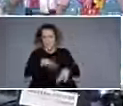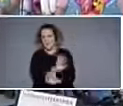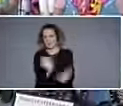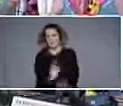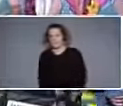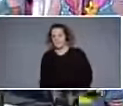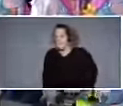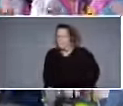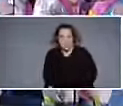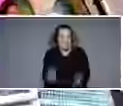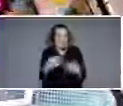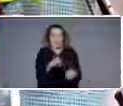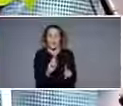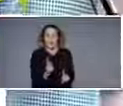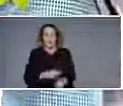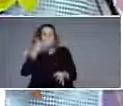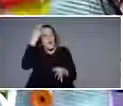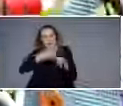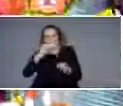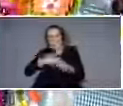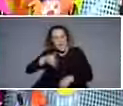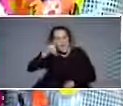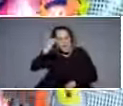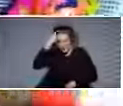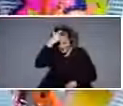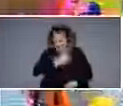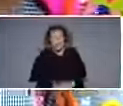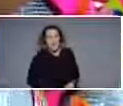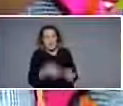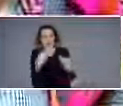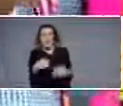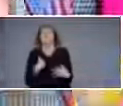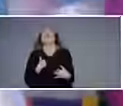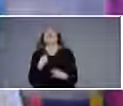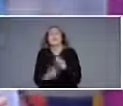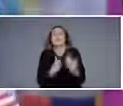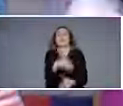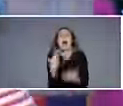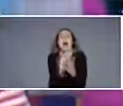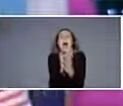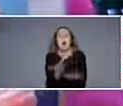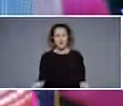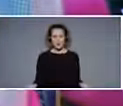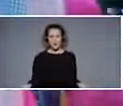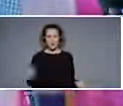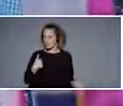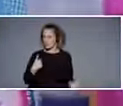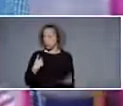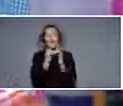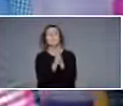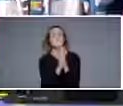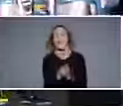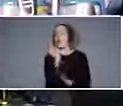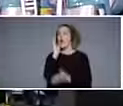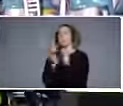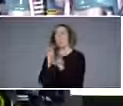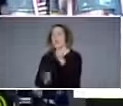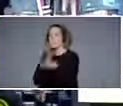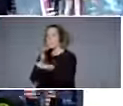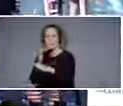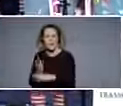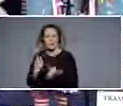normal. Tanta mala suerte que tengo yo, pero que he hecho mal. Y por más que deseo haga